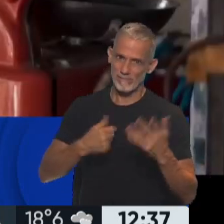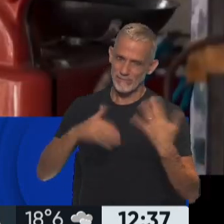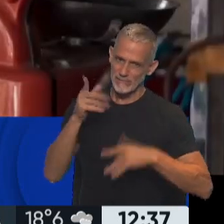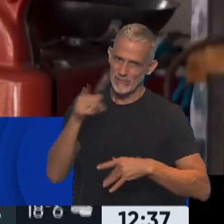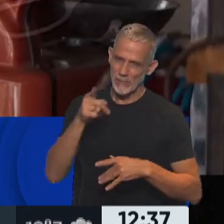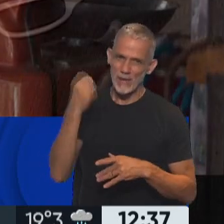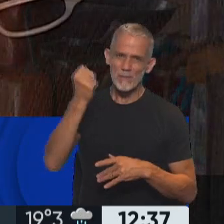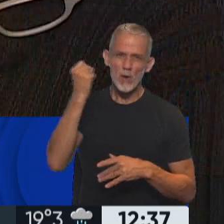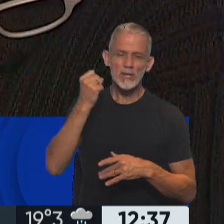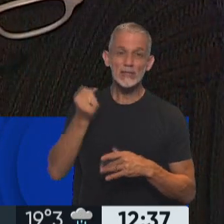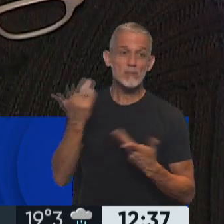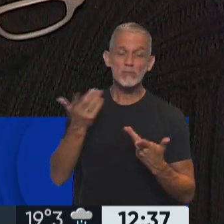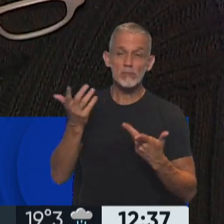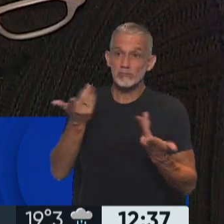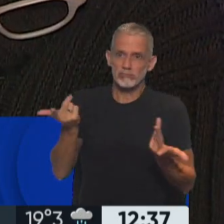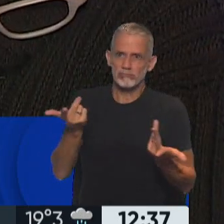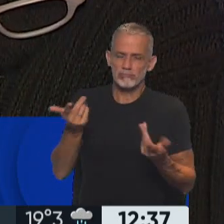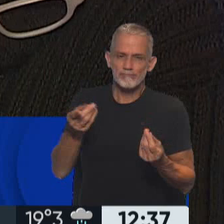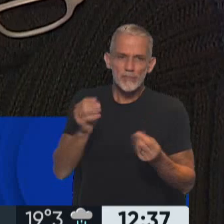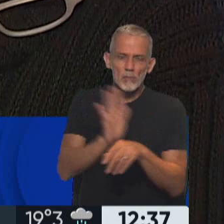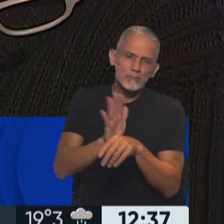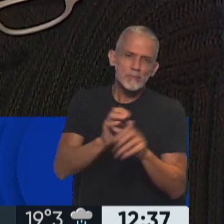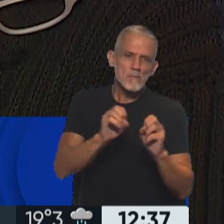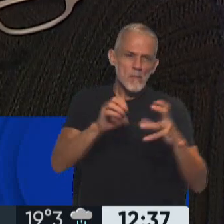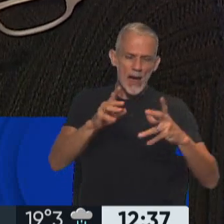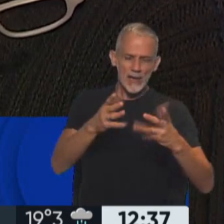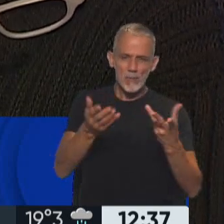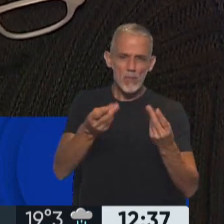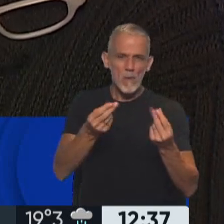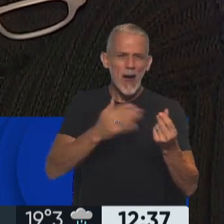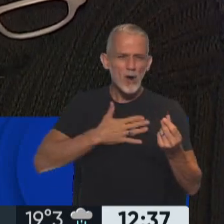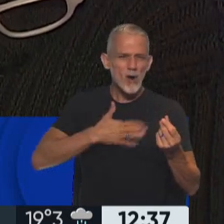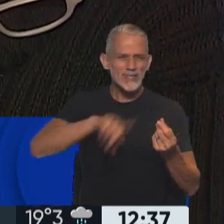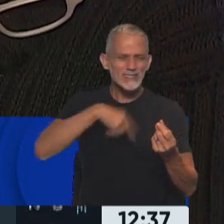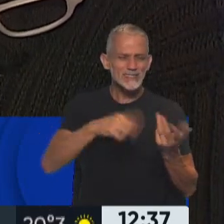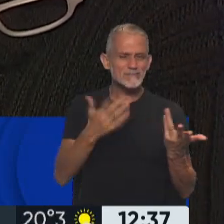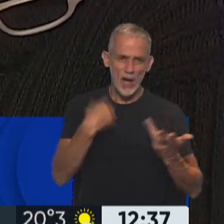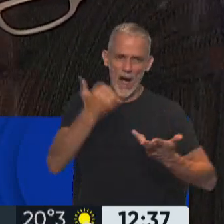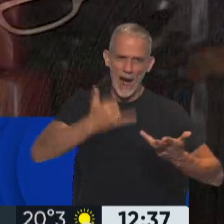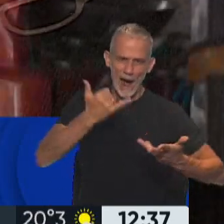de poder hacer cine con valores nuestros que tenemos